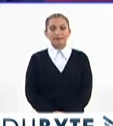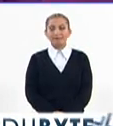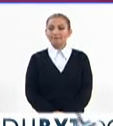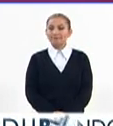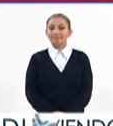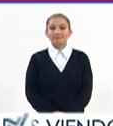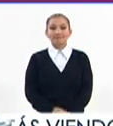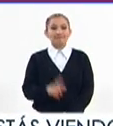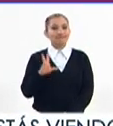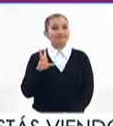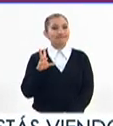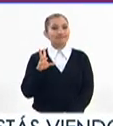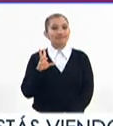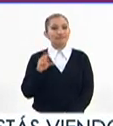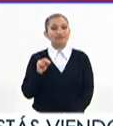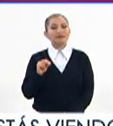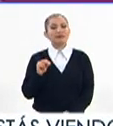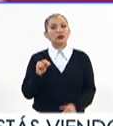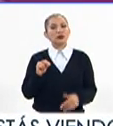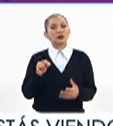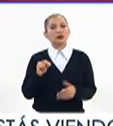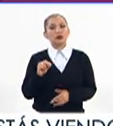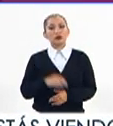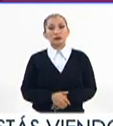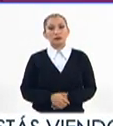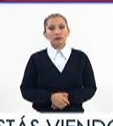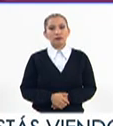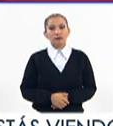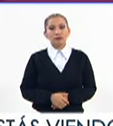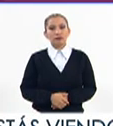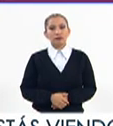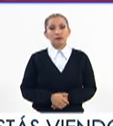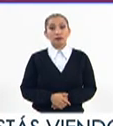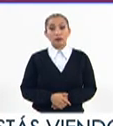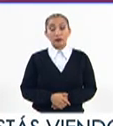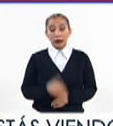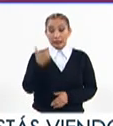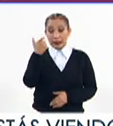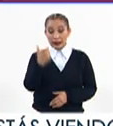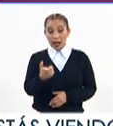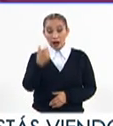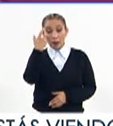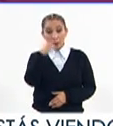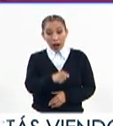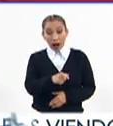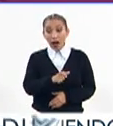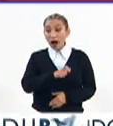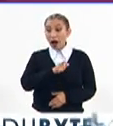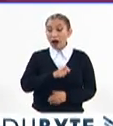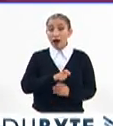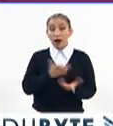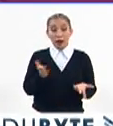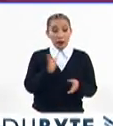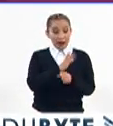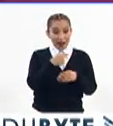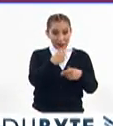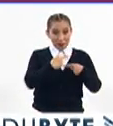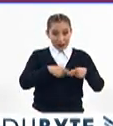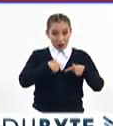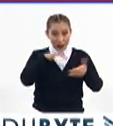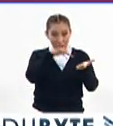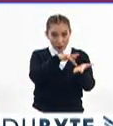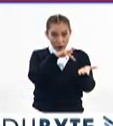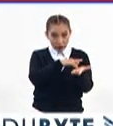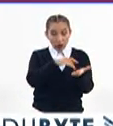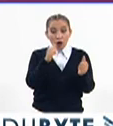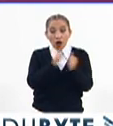No se van a transferir recursos, a dispersar recursos en beneficio de la